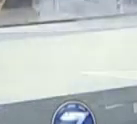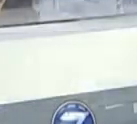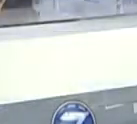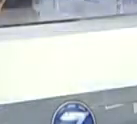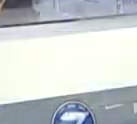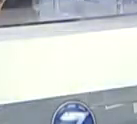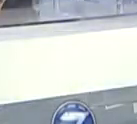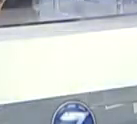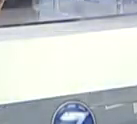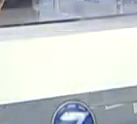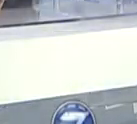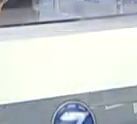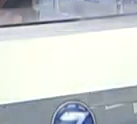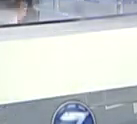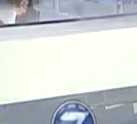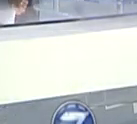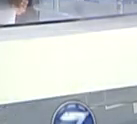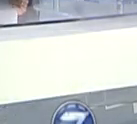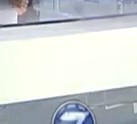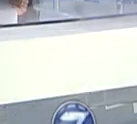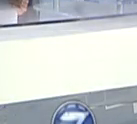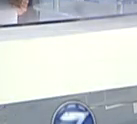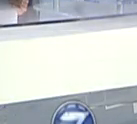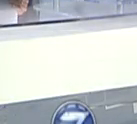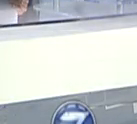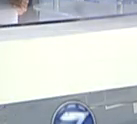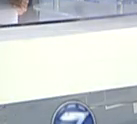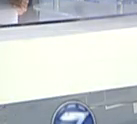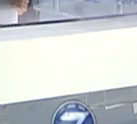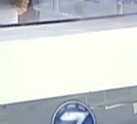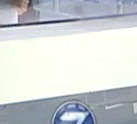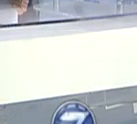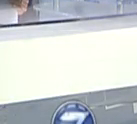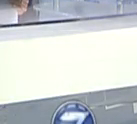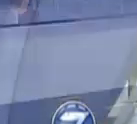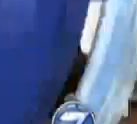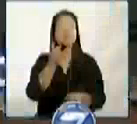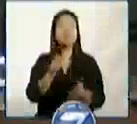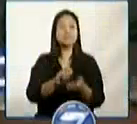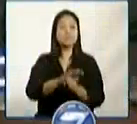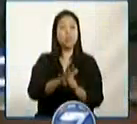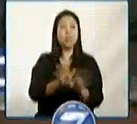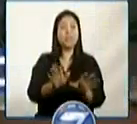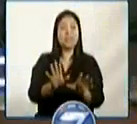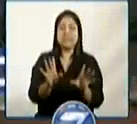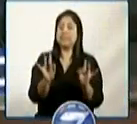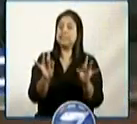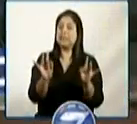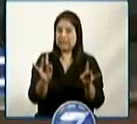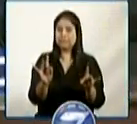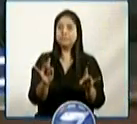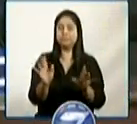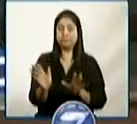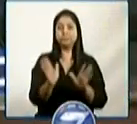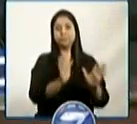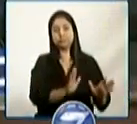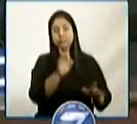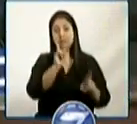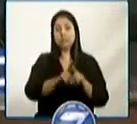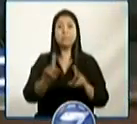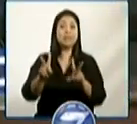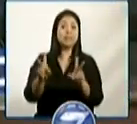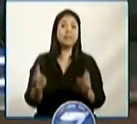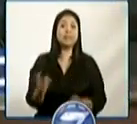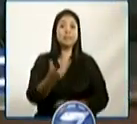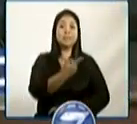se conozca a continuación cómo avanza el Plan Nacional de Vacunación. Creo que es importante que hablemos del tema de la vacunación.